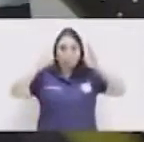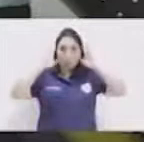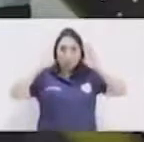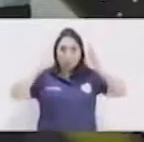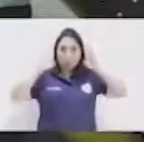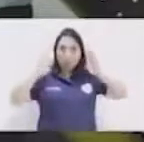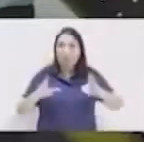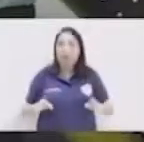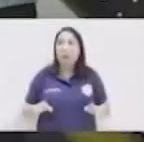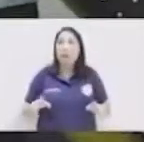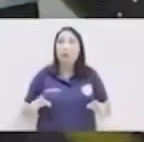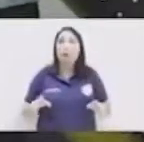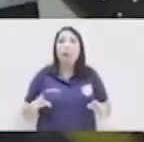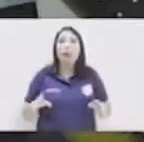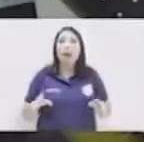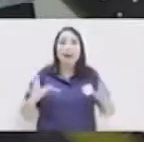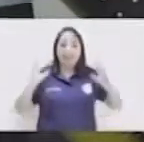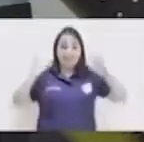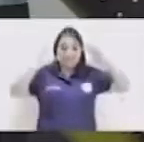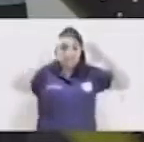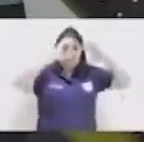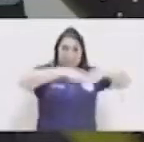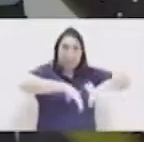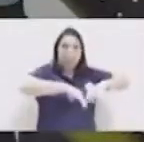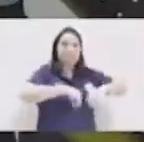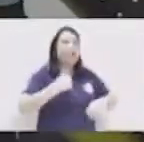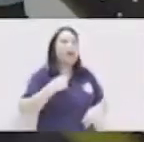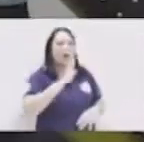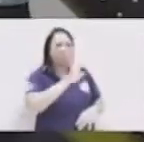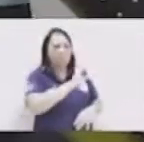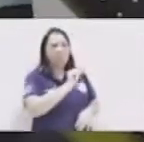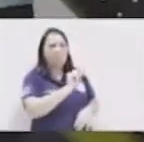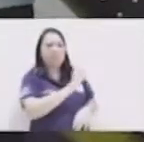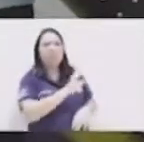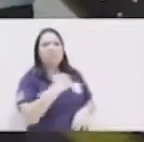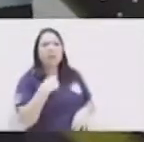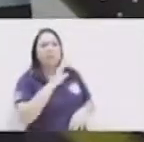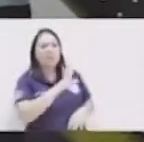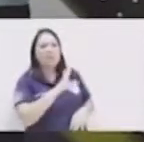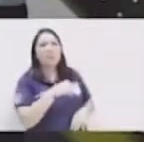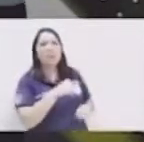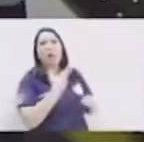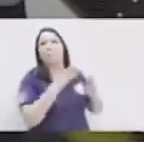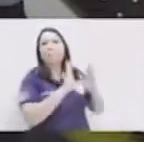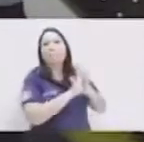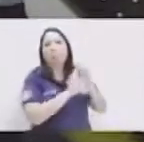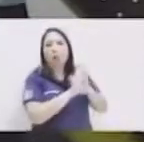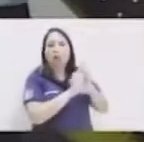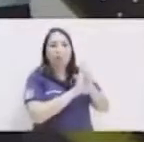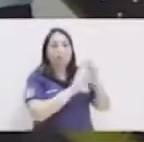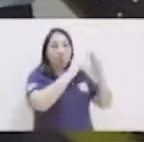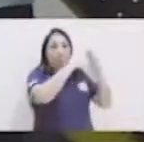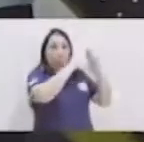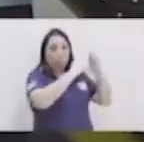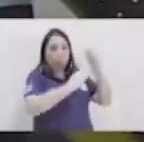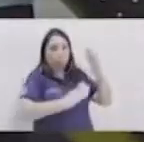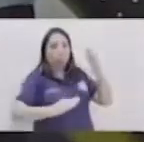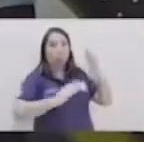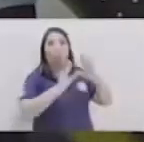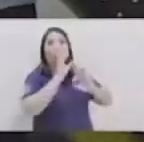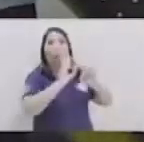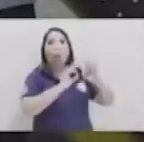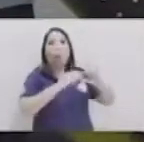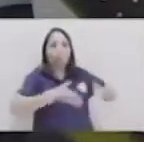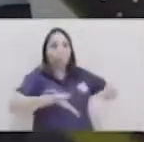el desastre. Hasta en el momento en el que ocurría un deslizamiento, una